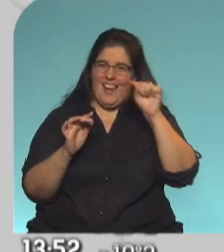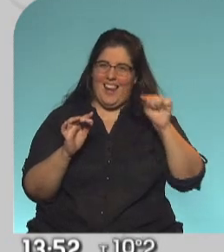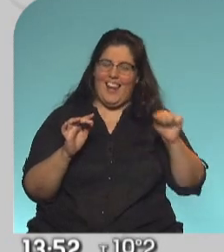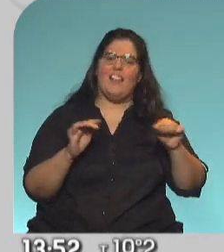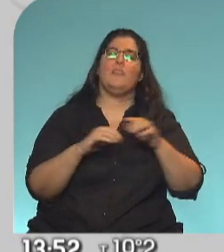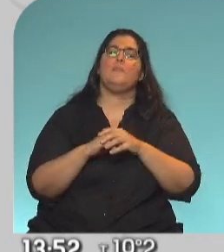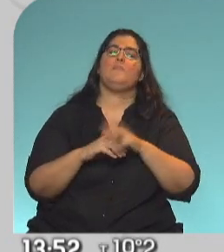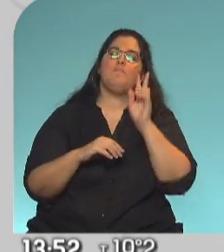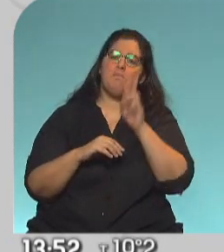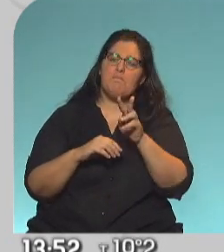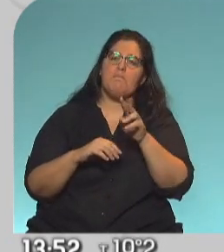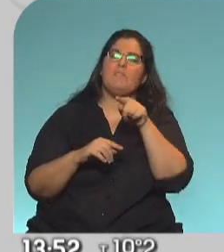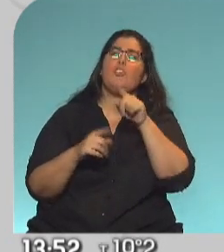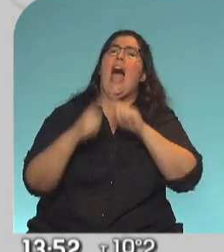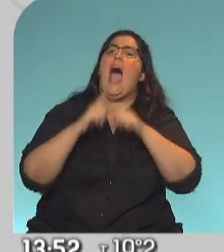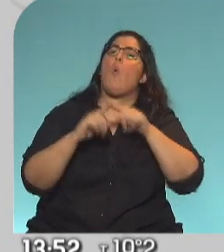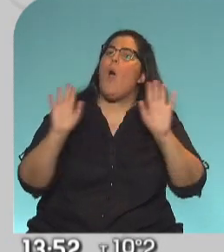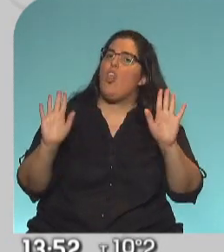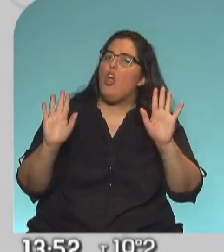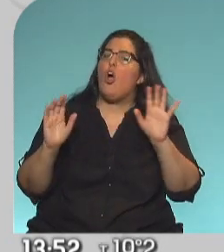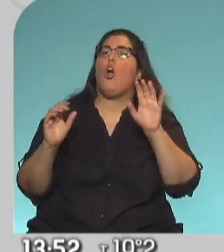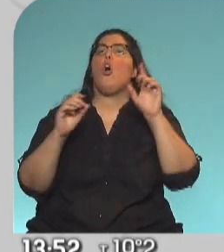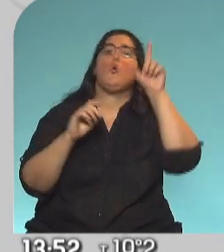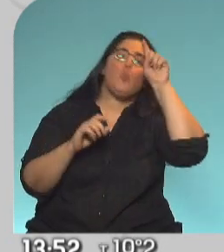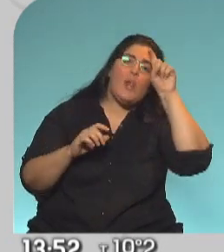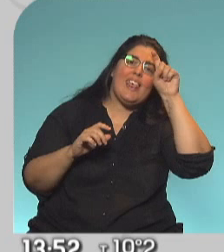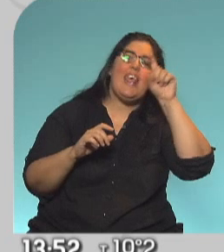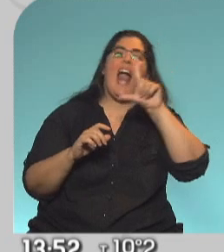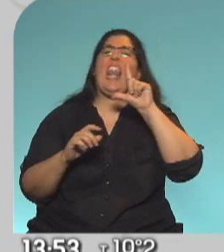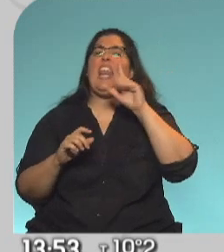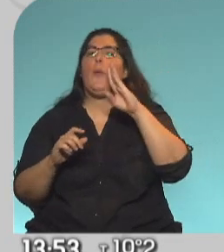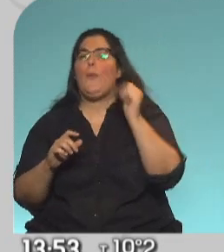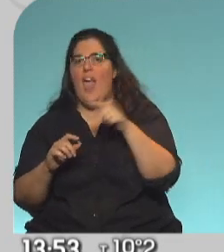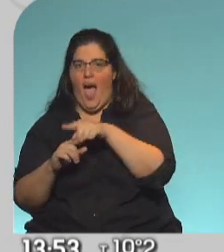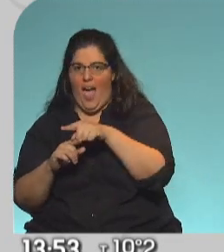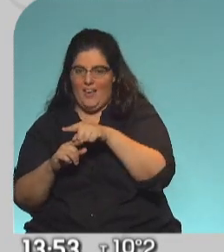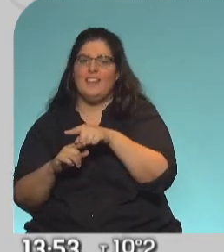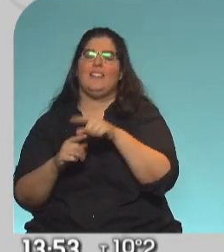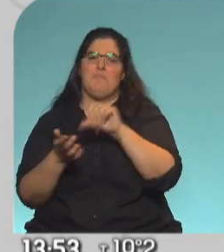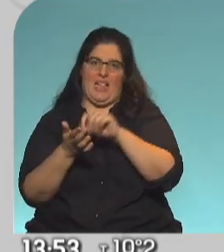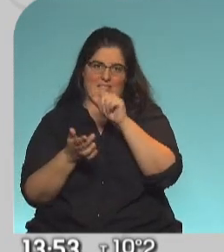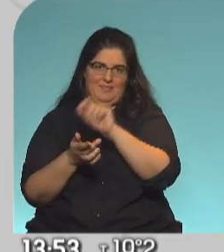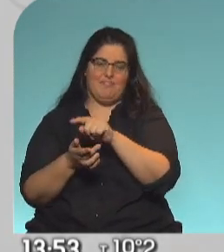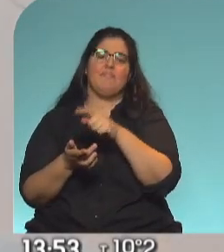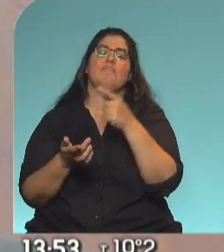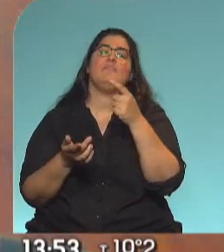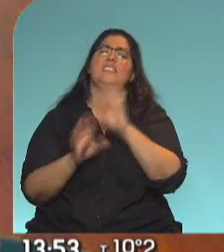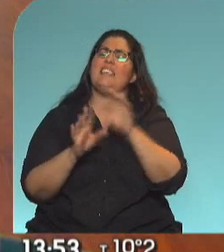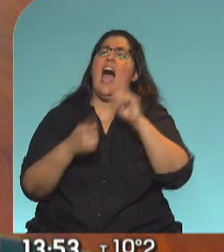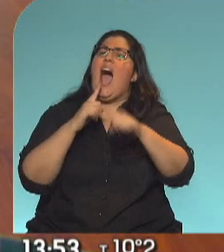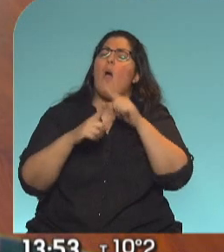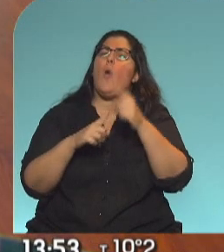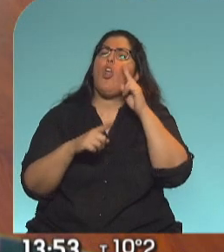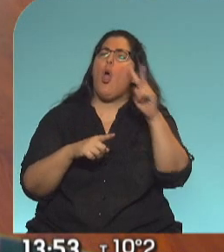estamos viendo ahí, el acuerdo entre Turquía y Libia. Este acuerdo entre Turquía y Libia fue un acuerdo marítimo también firmado en el